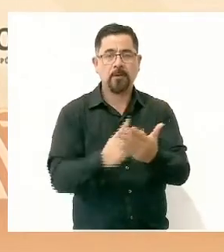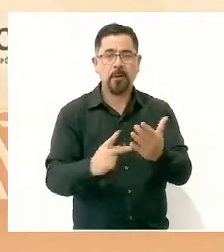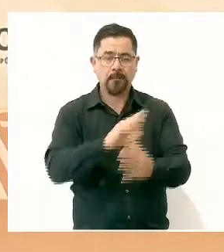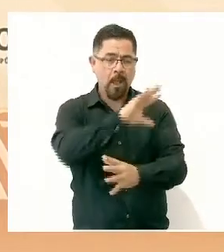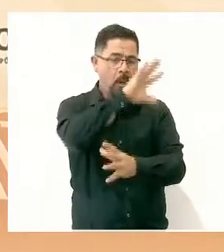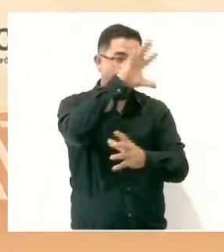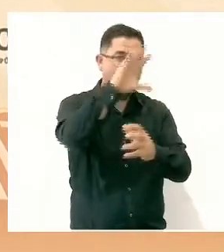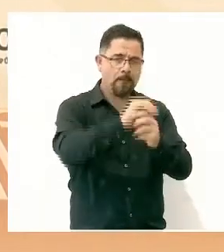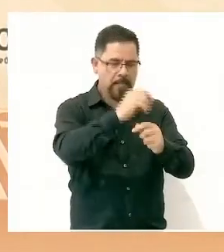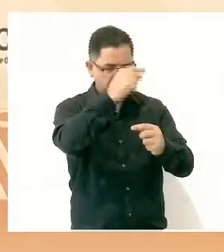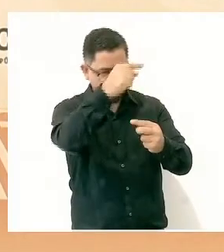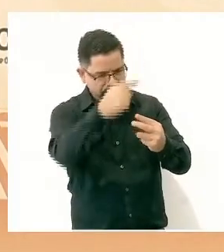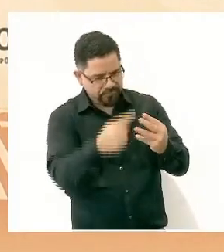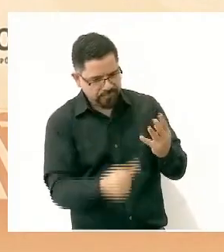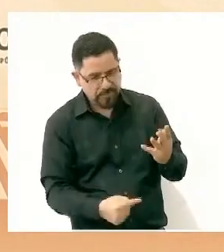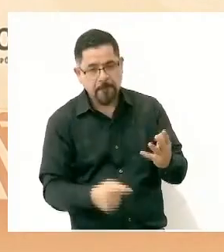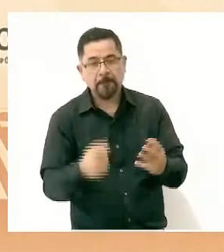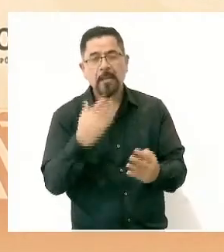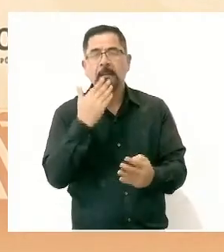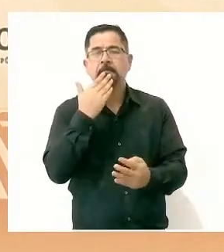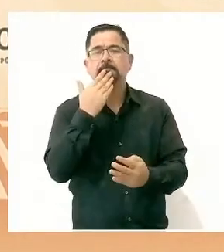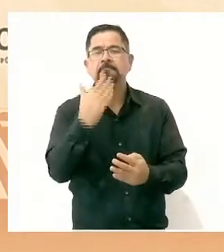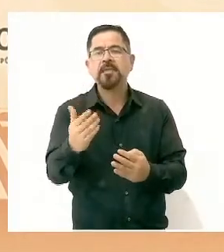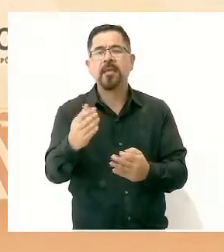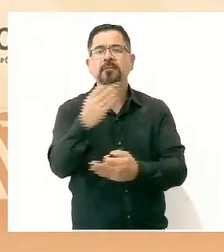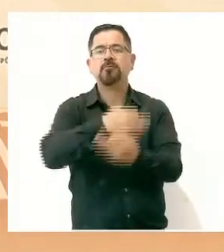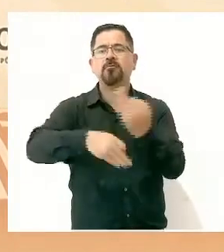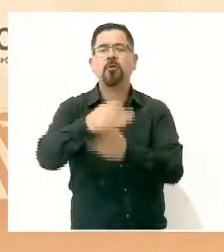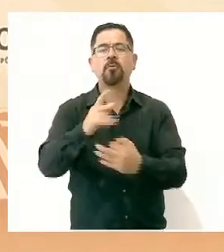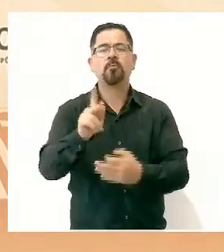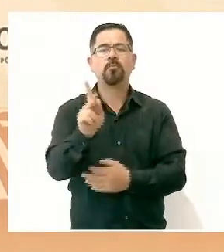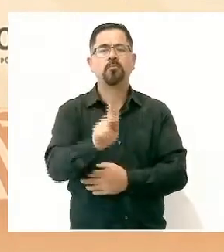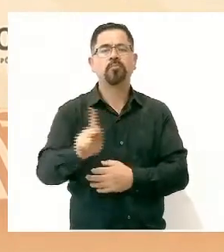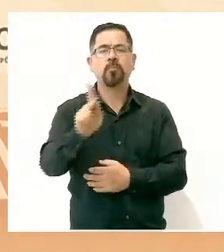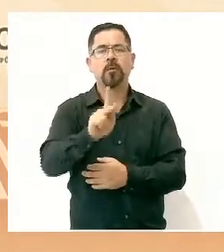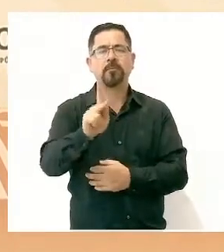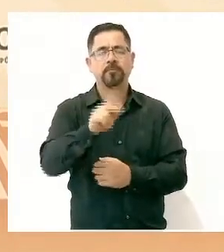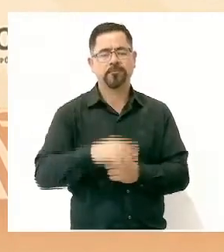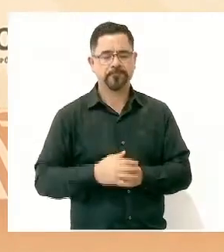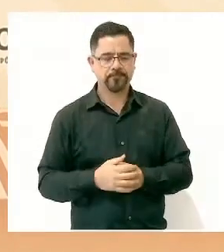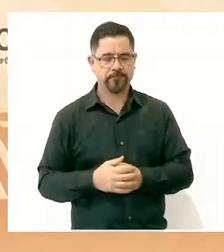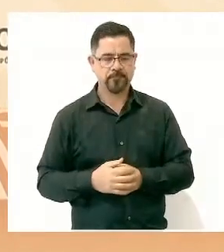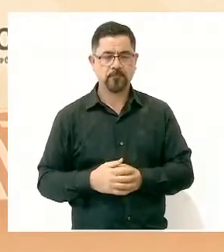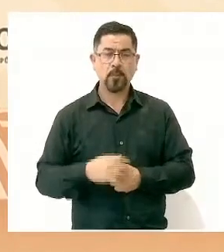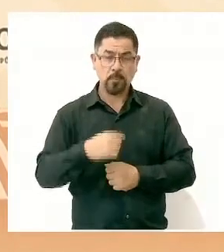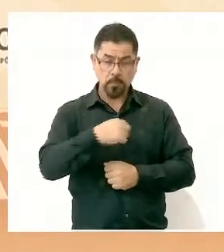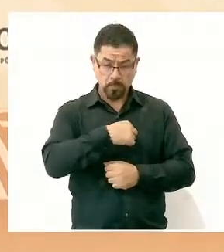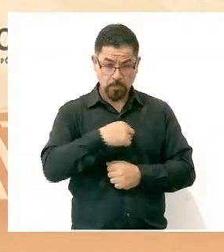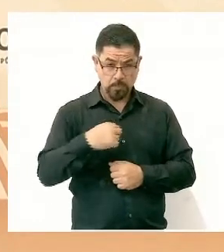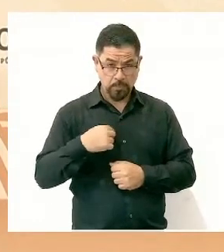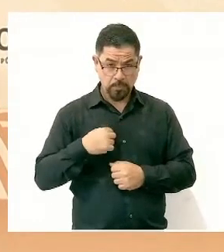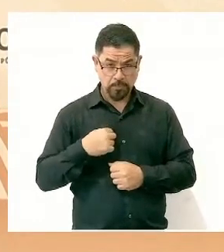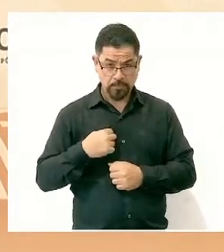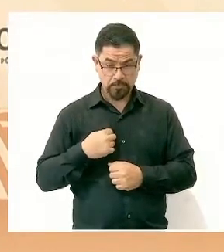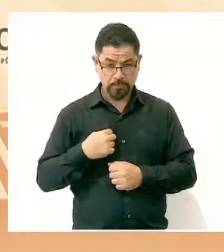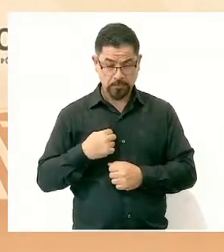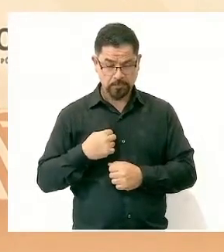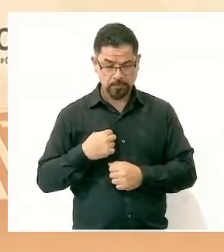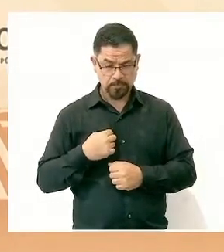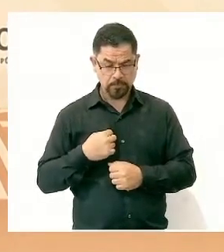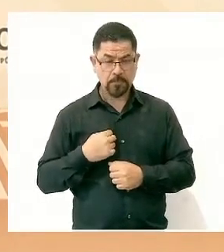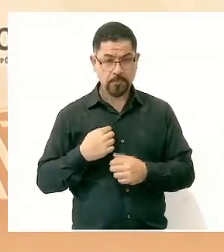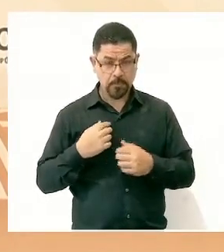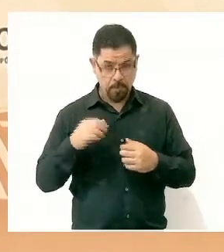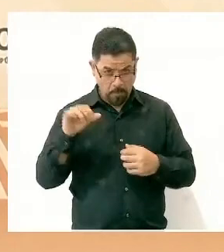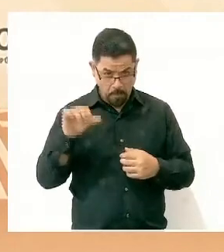para el bienestar de los pueblos. No estamos iniciando en